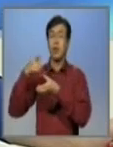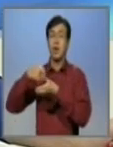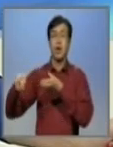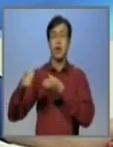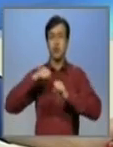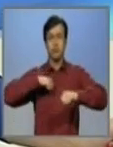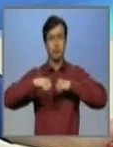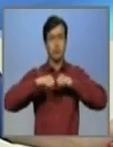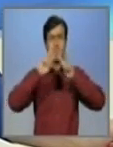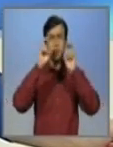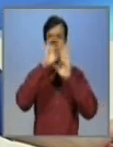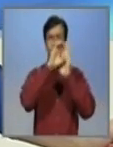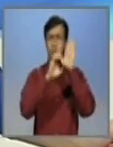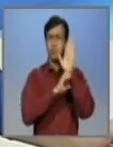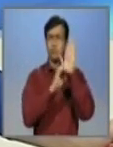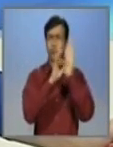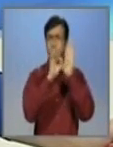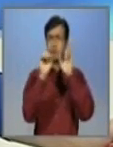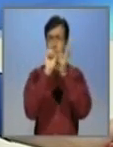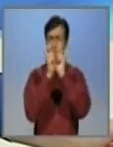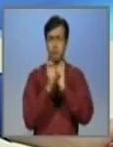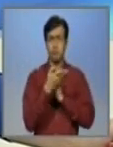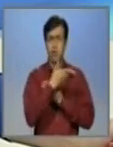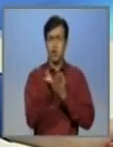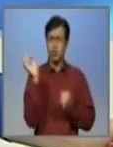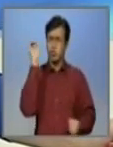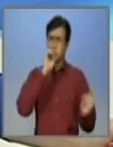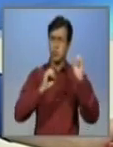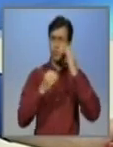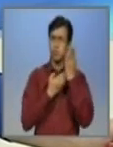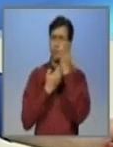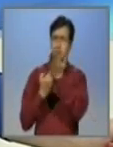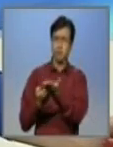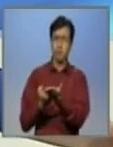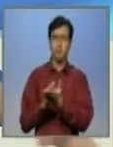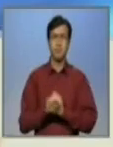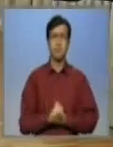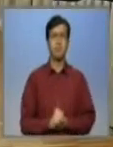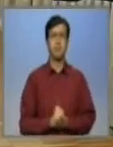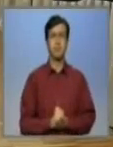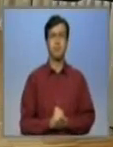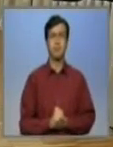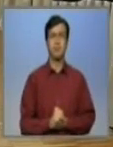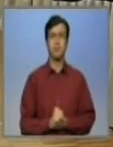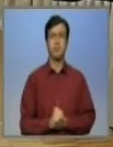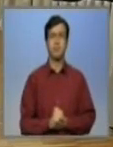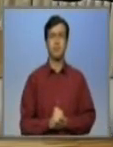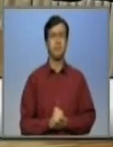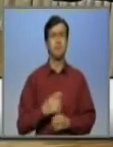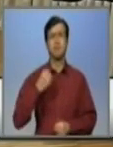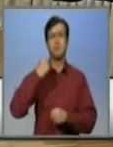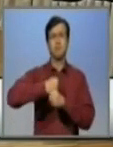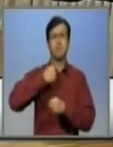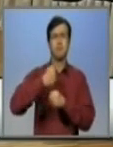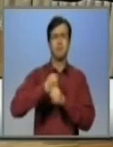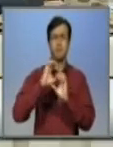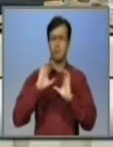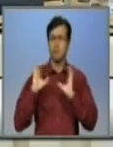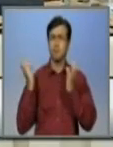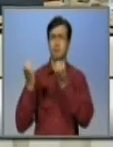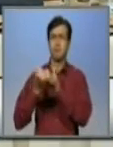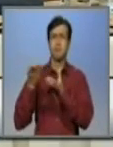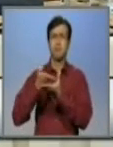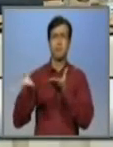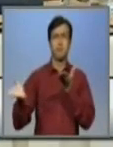Aquí presentaron sus observaciones a las propuestas planteadas por el bloque de gobierno. El trabajo de la comisión que tramita las